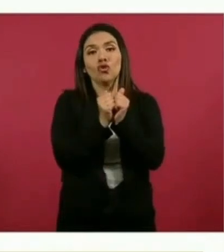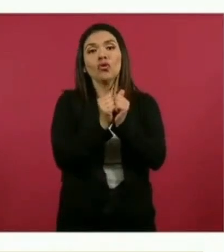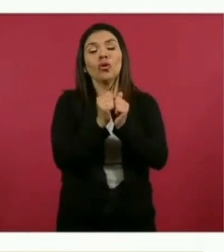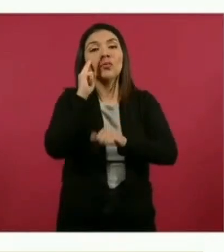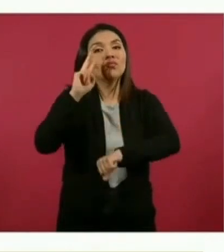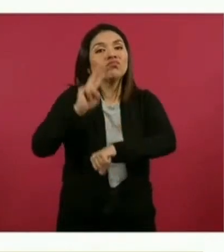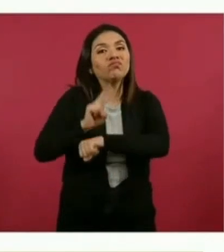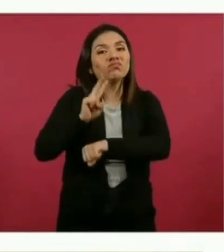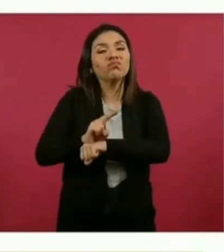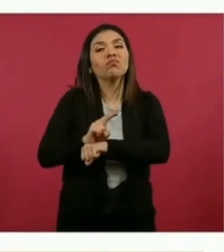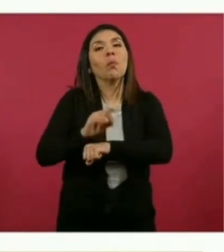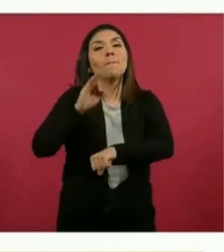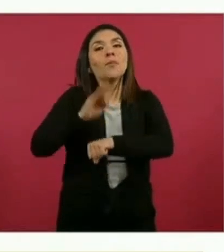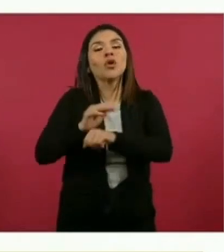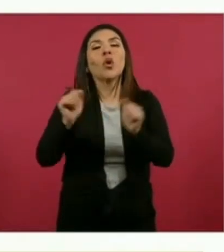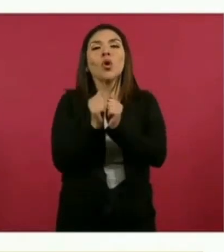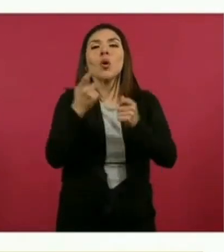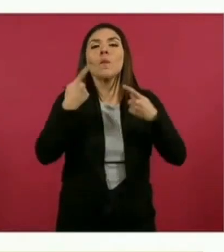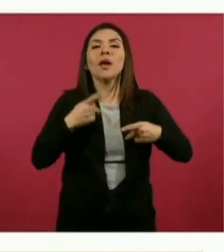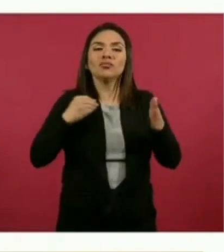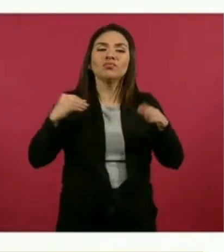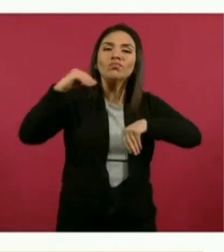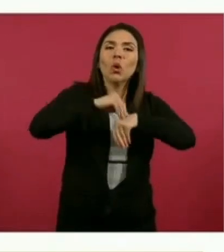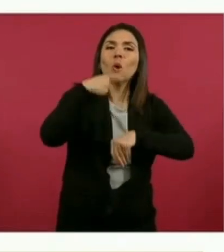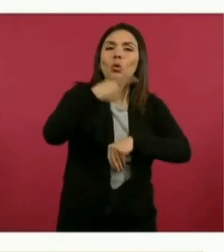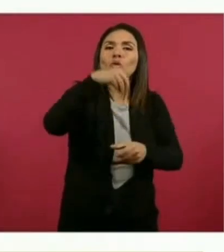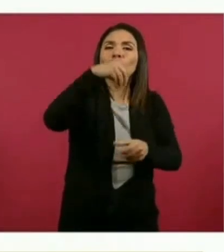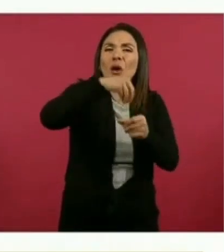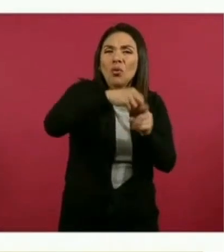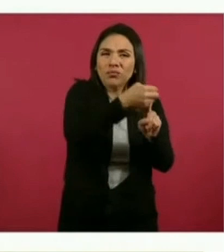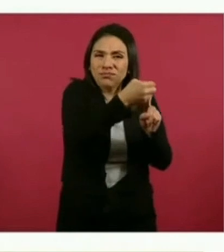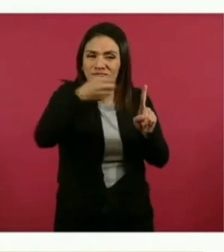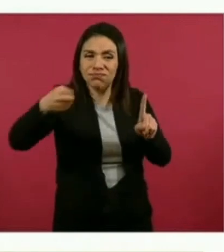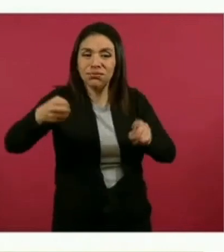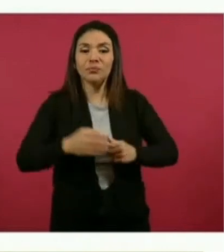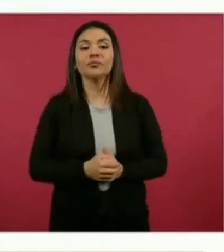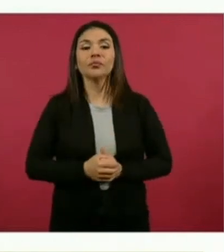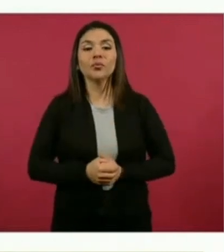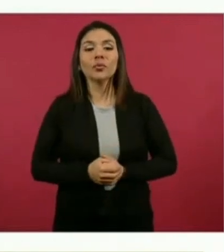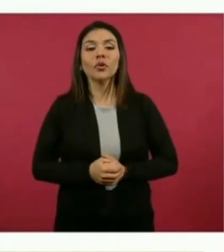autenticación protegido por usuario y contraseña. Uso de servicios web y